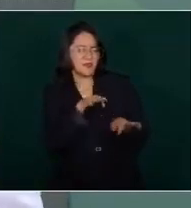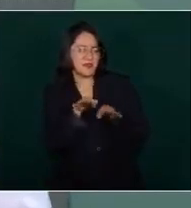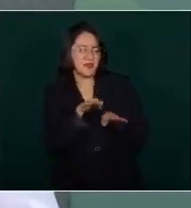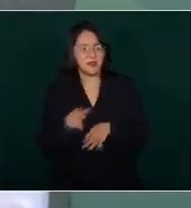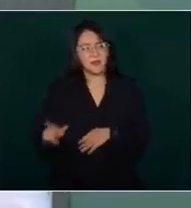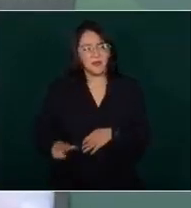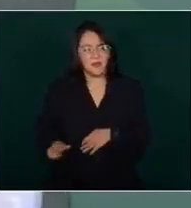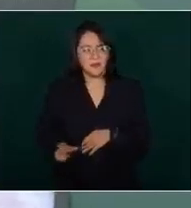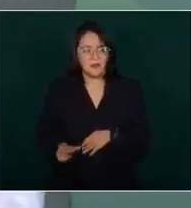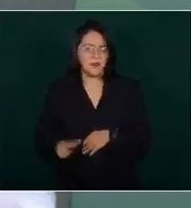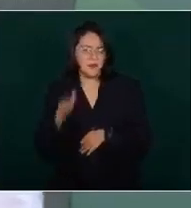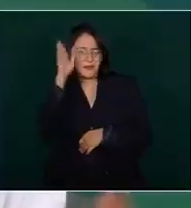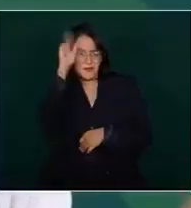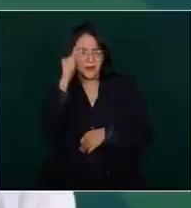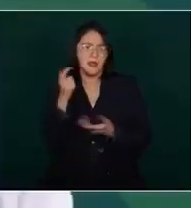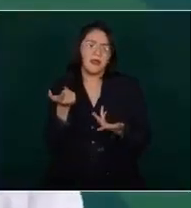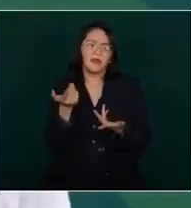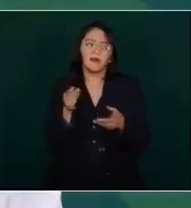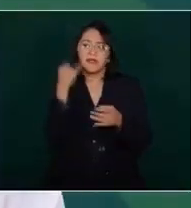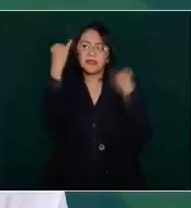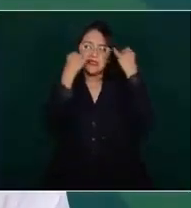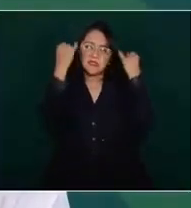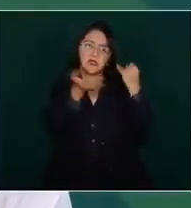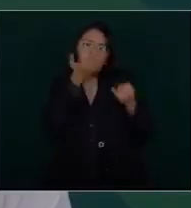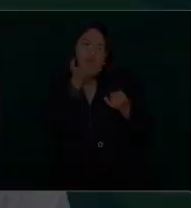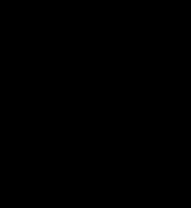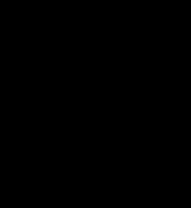porque son conservadores